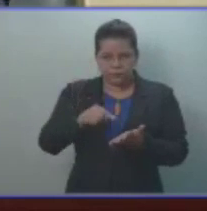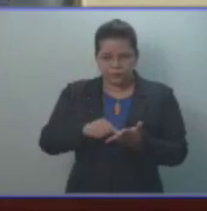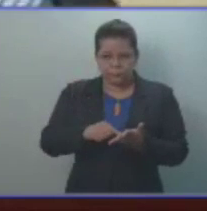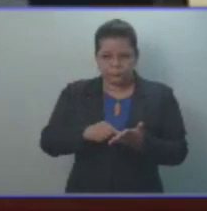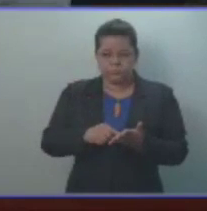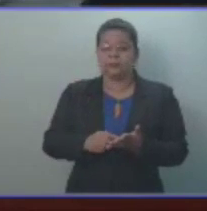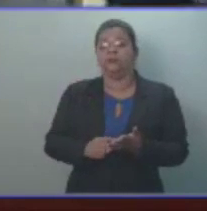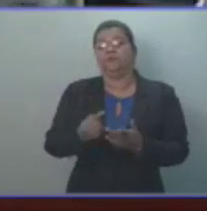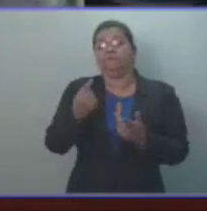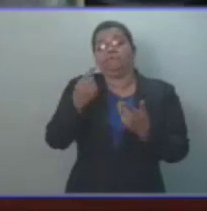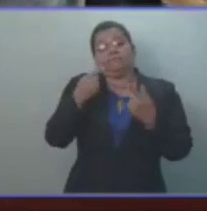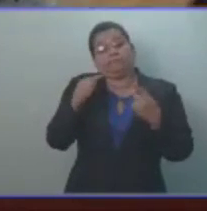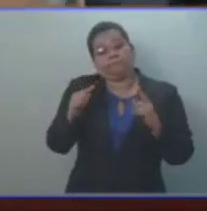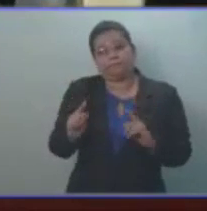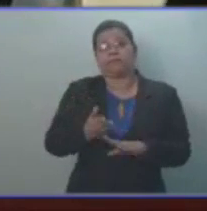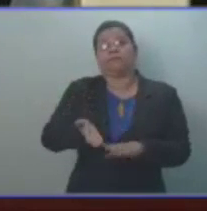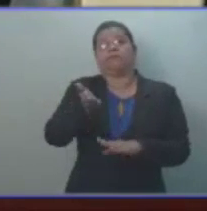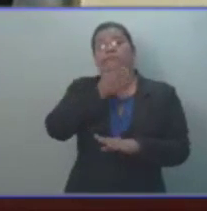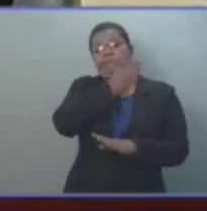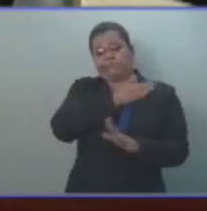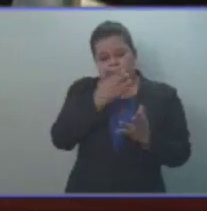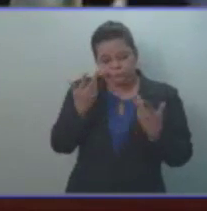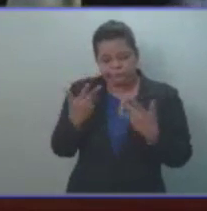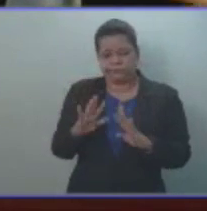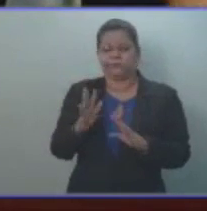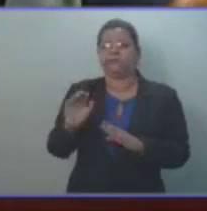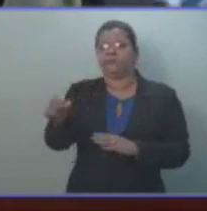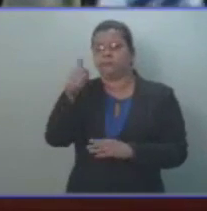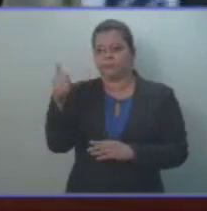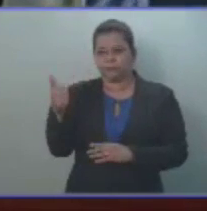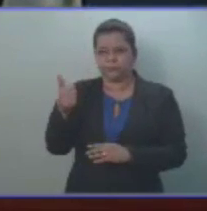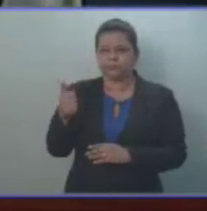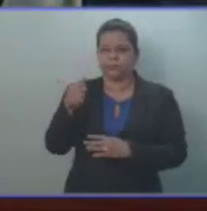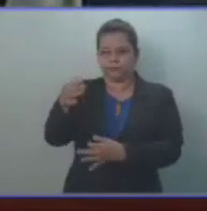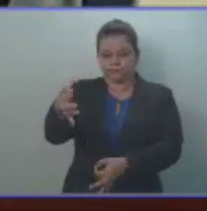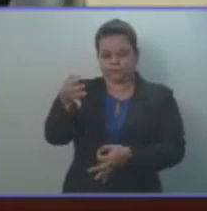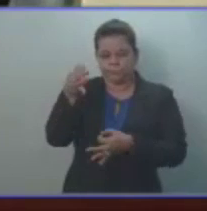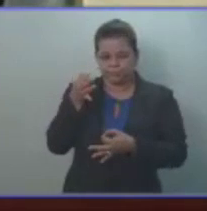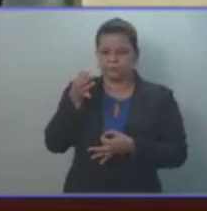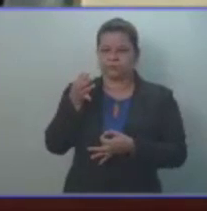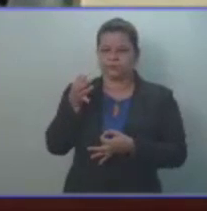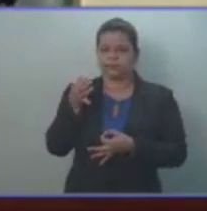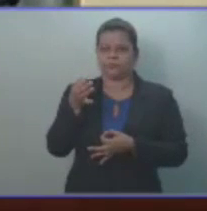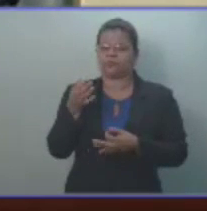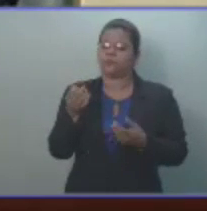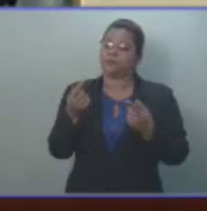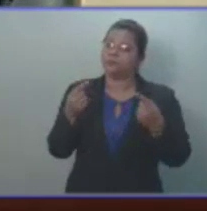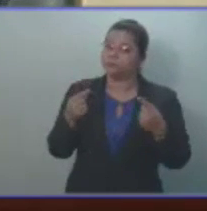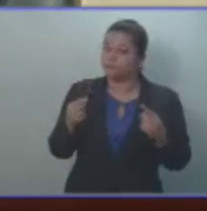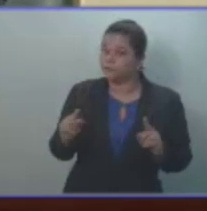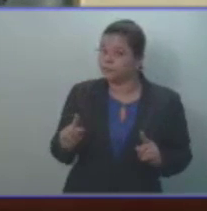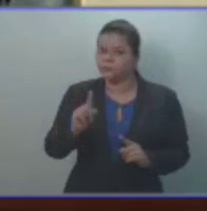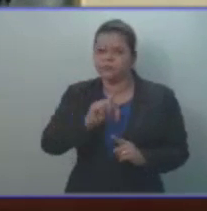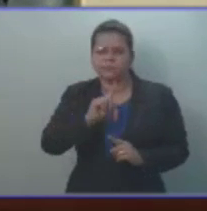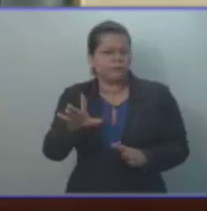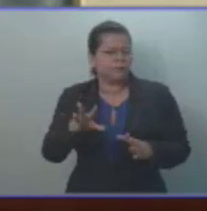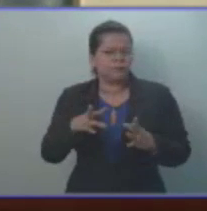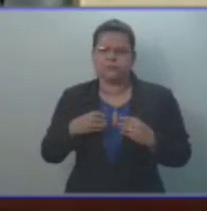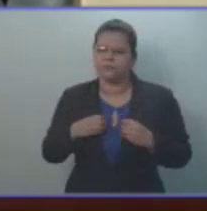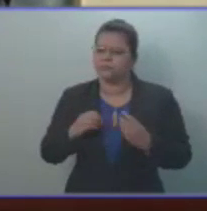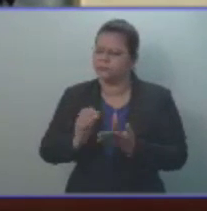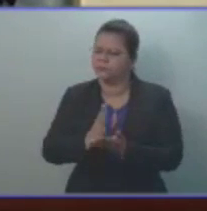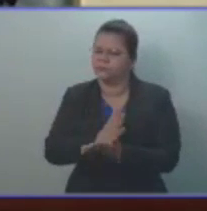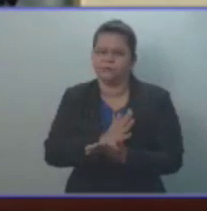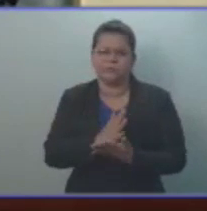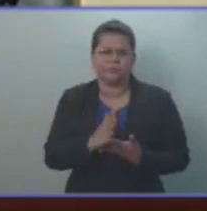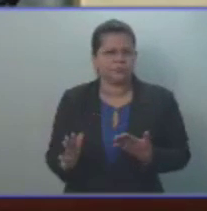pero anteriormente ya había habido otro oficio de consulta. Entonces, no se ha violentado